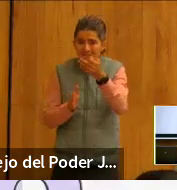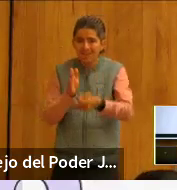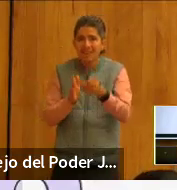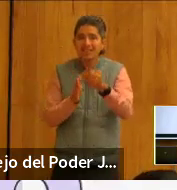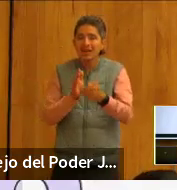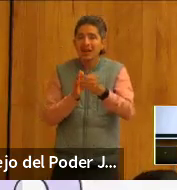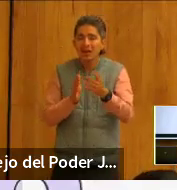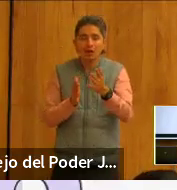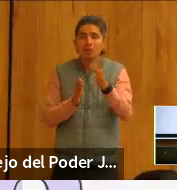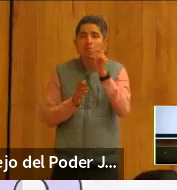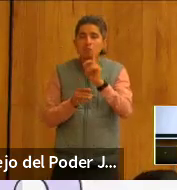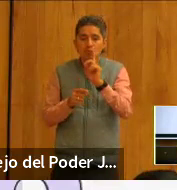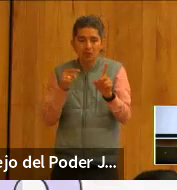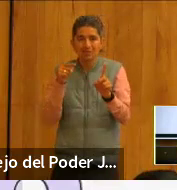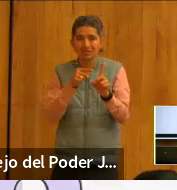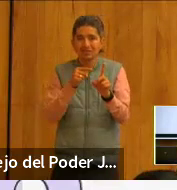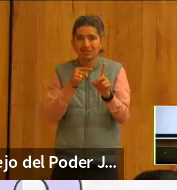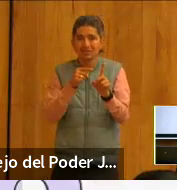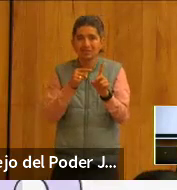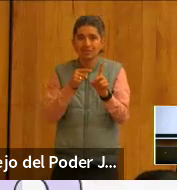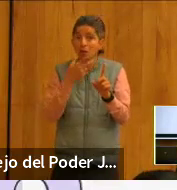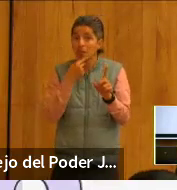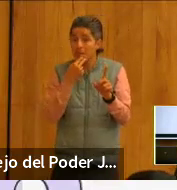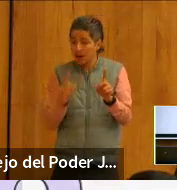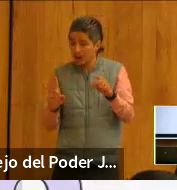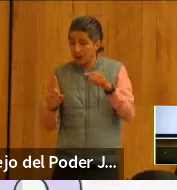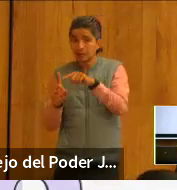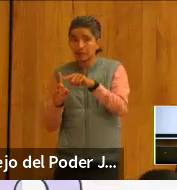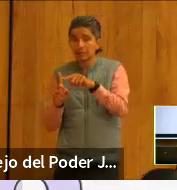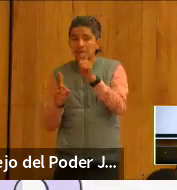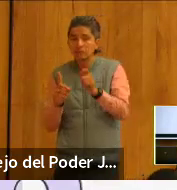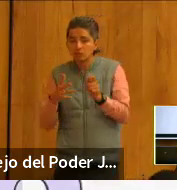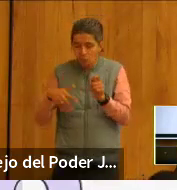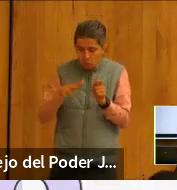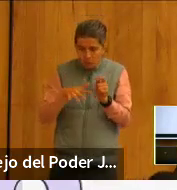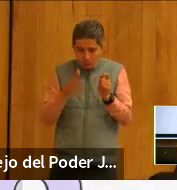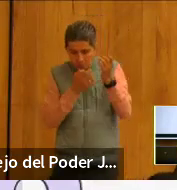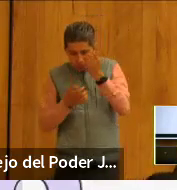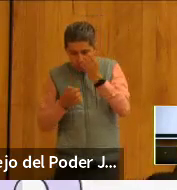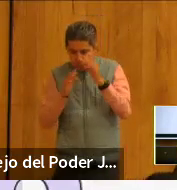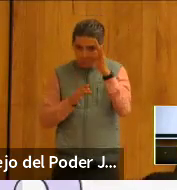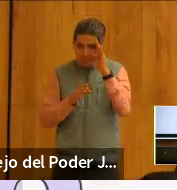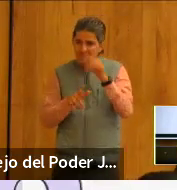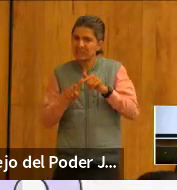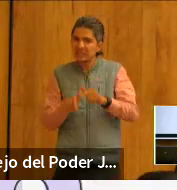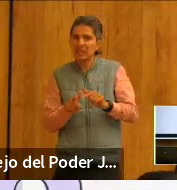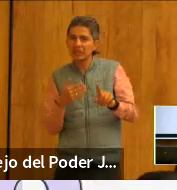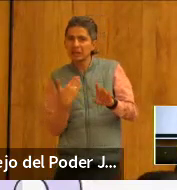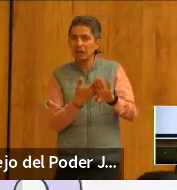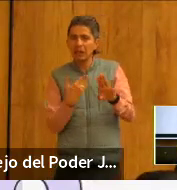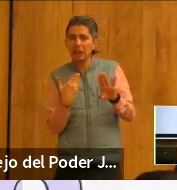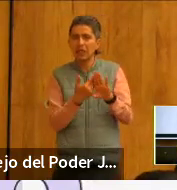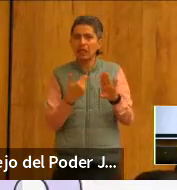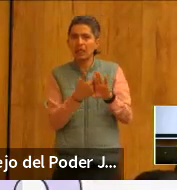víctima directa, el agresor busca la manera de seguirla lastimando